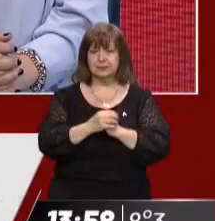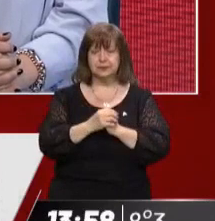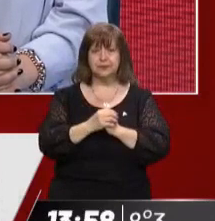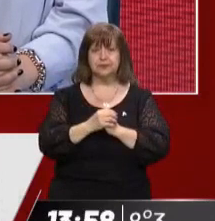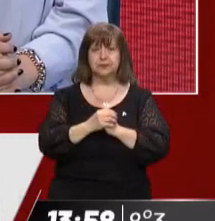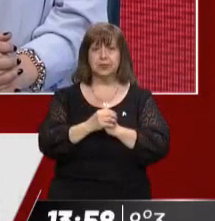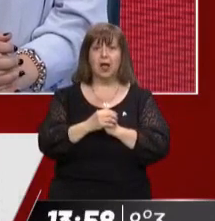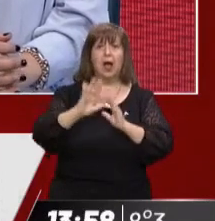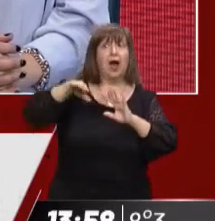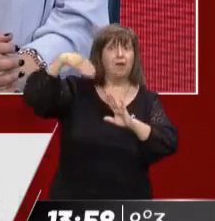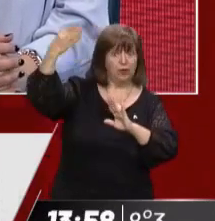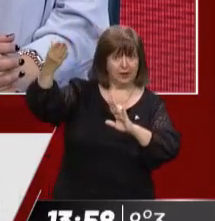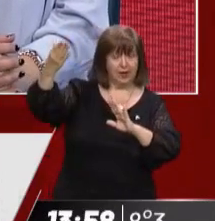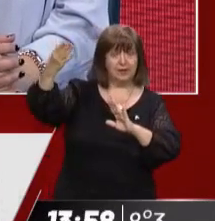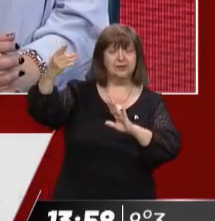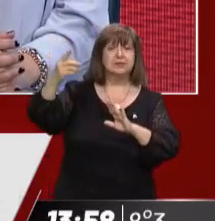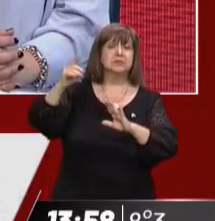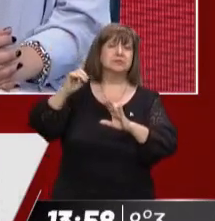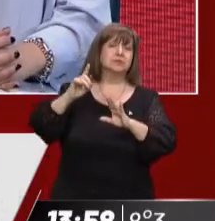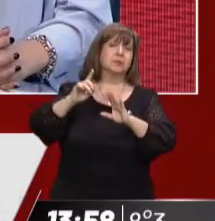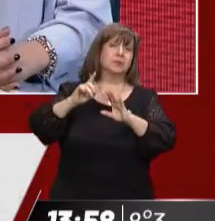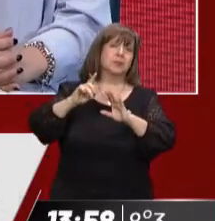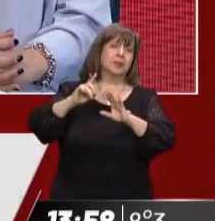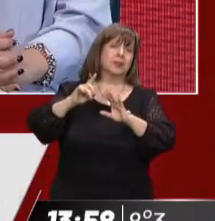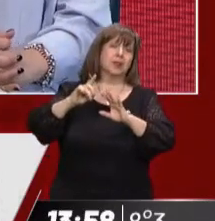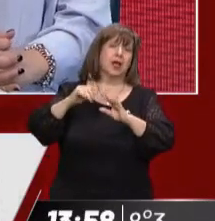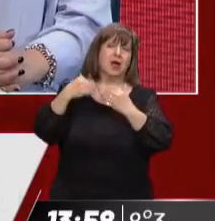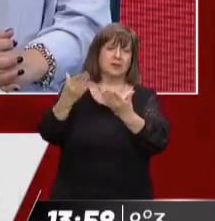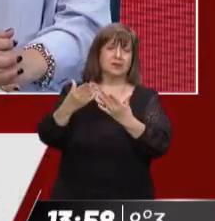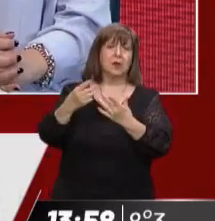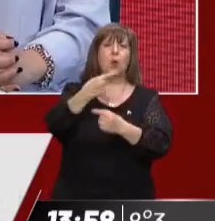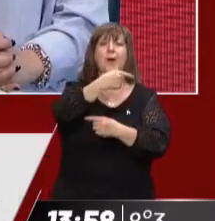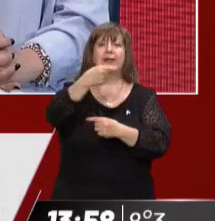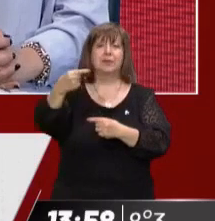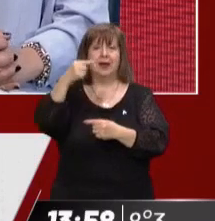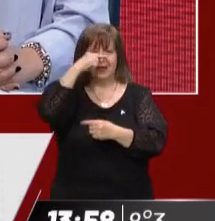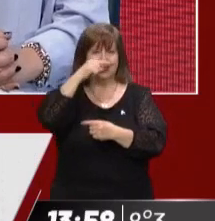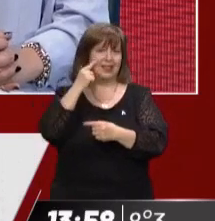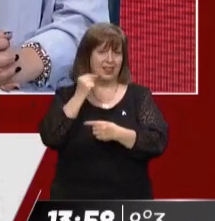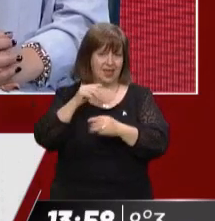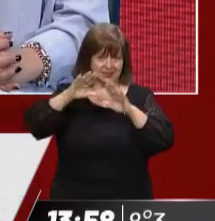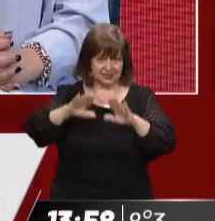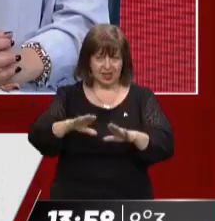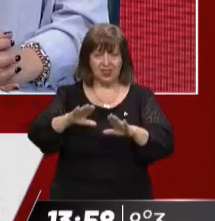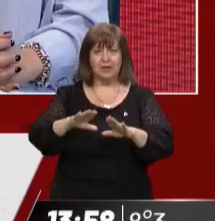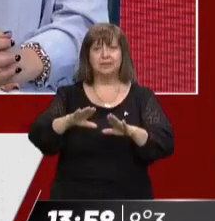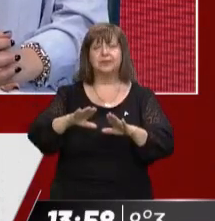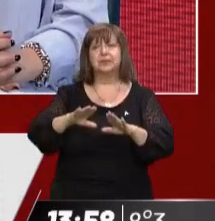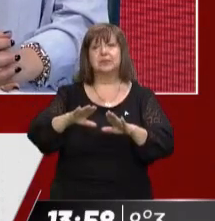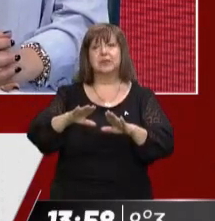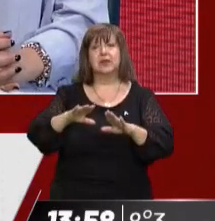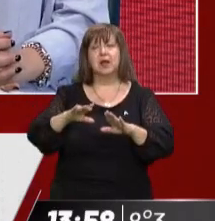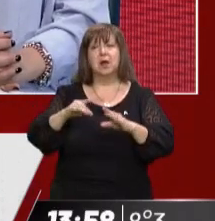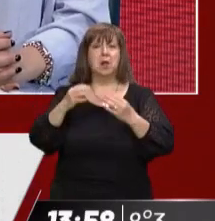Los que vienen del exterior solemos darle o ofrecerle un paquete de una semana, y